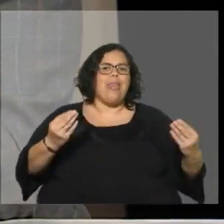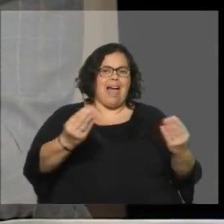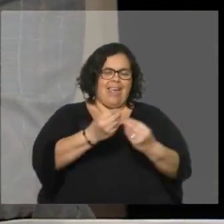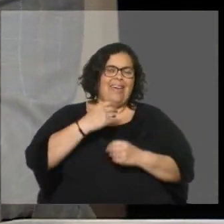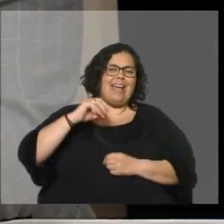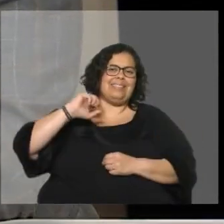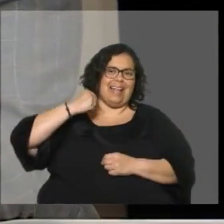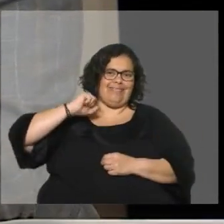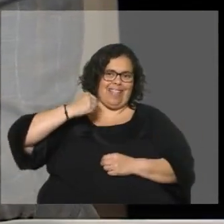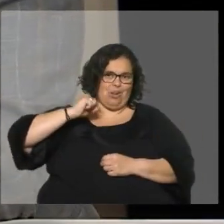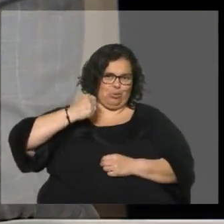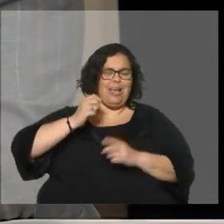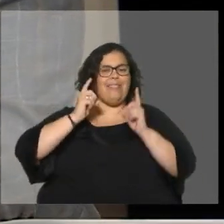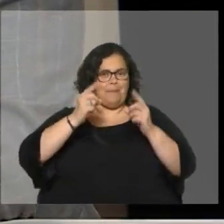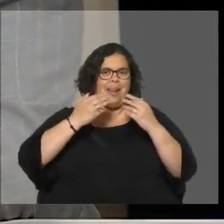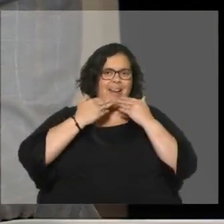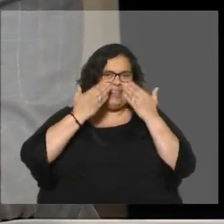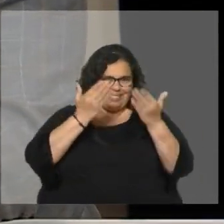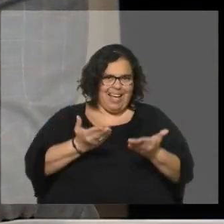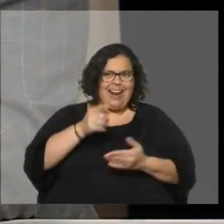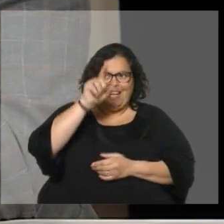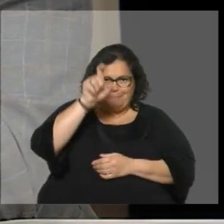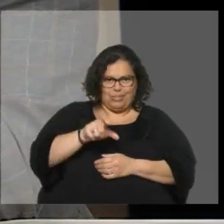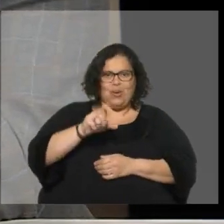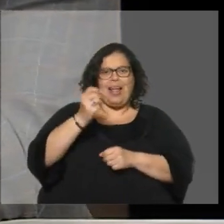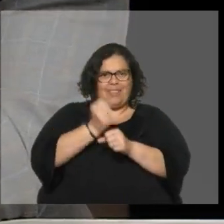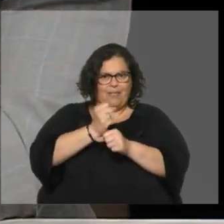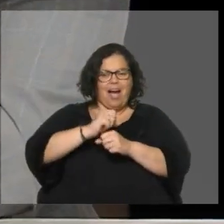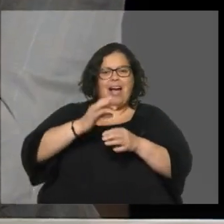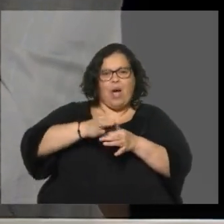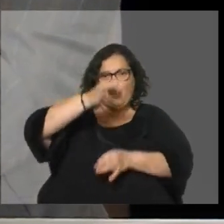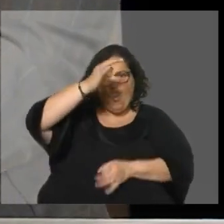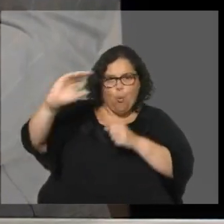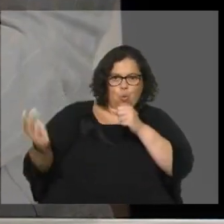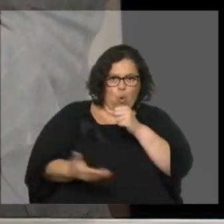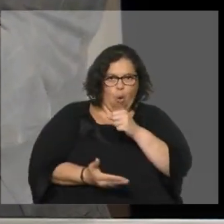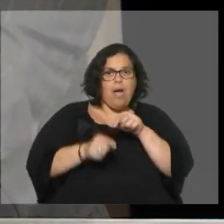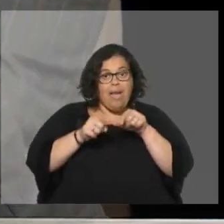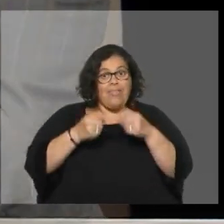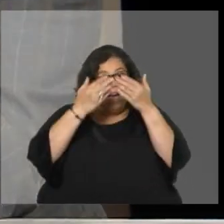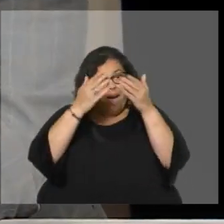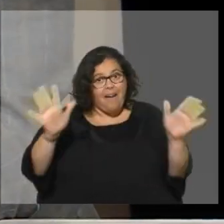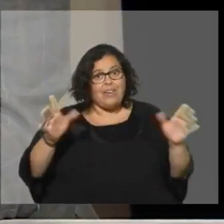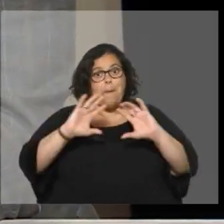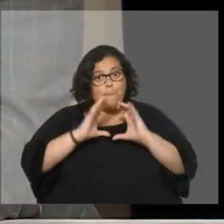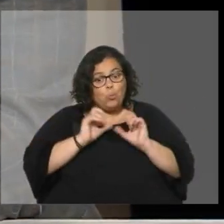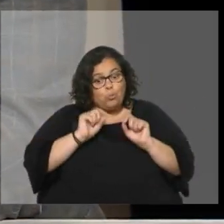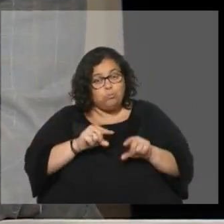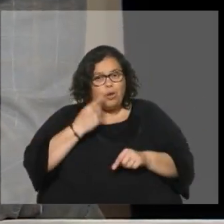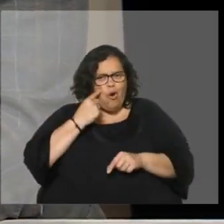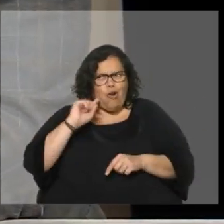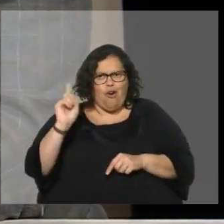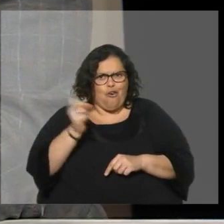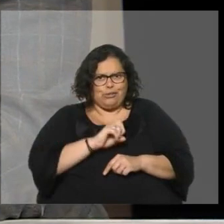los junqueros que nos abrieron su mundo, un mundo me parece que muy poco explorado, pero ahí están, ¿no? Trabajando en la